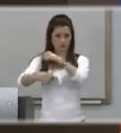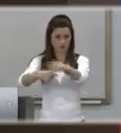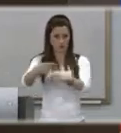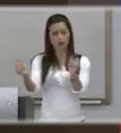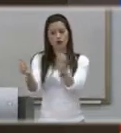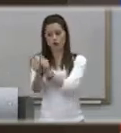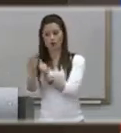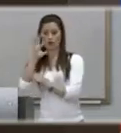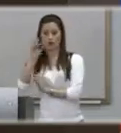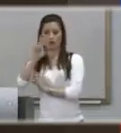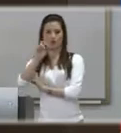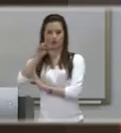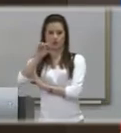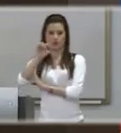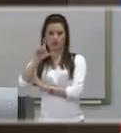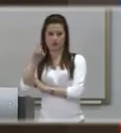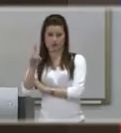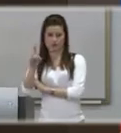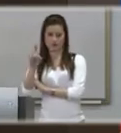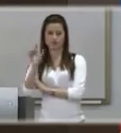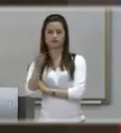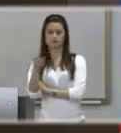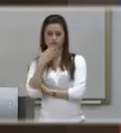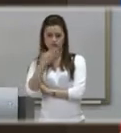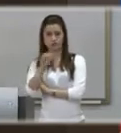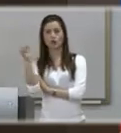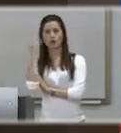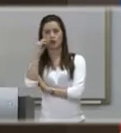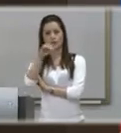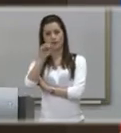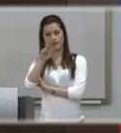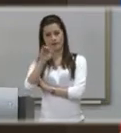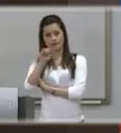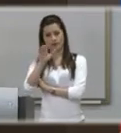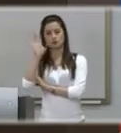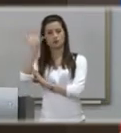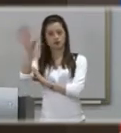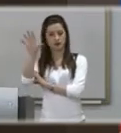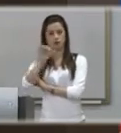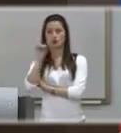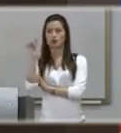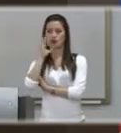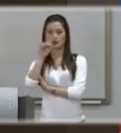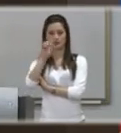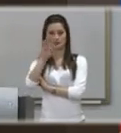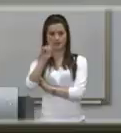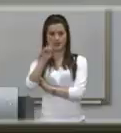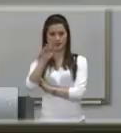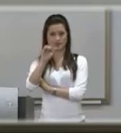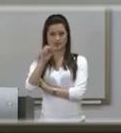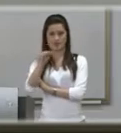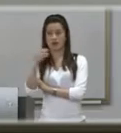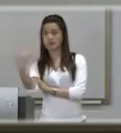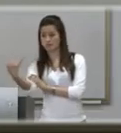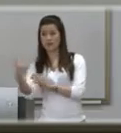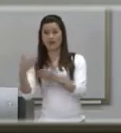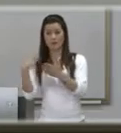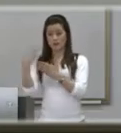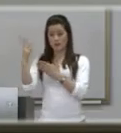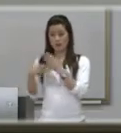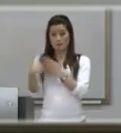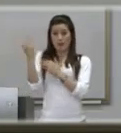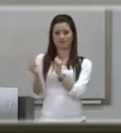con Ronald Jiménez, María José Montoya de País, Sebastián Rodríguez, que también está acá, que estuvo en los inicios del